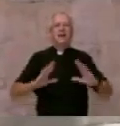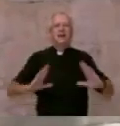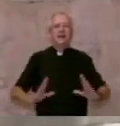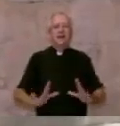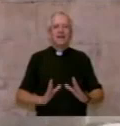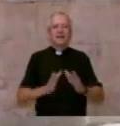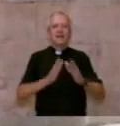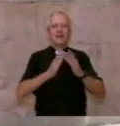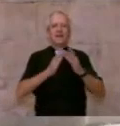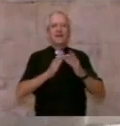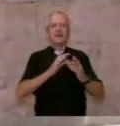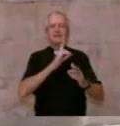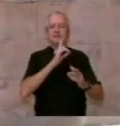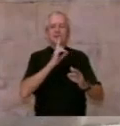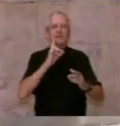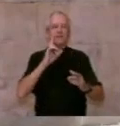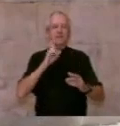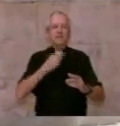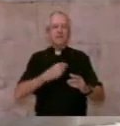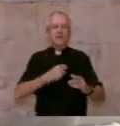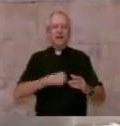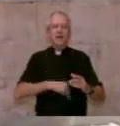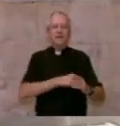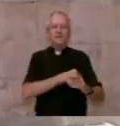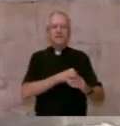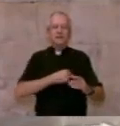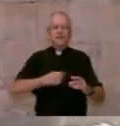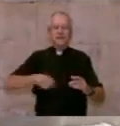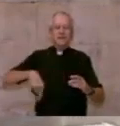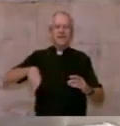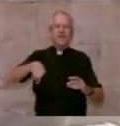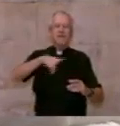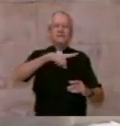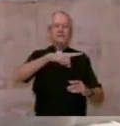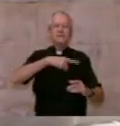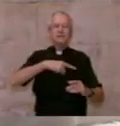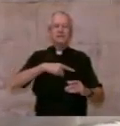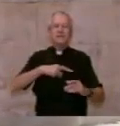la Santa Madre Iglesia Católica,